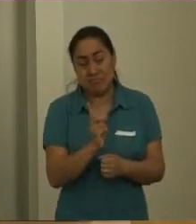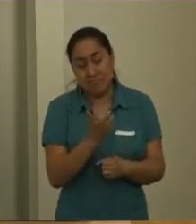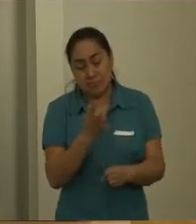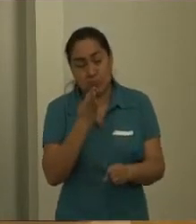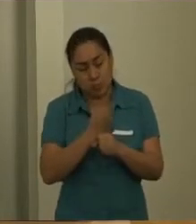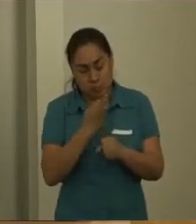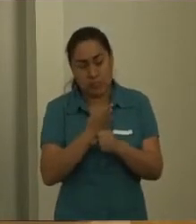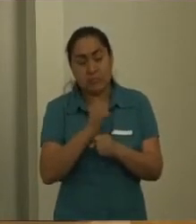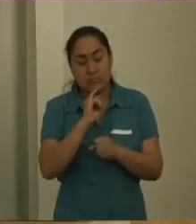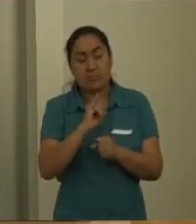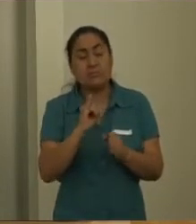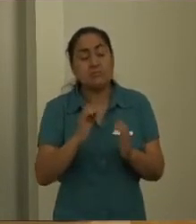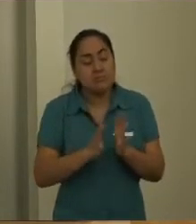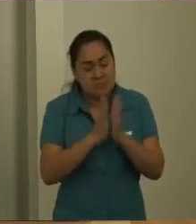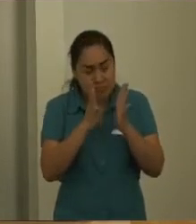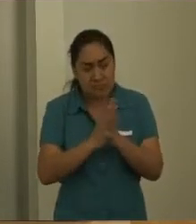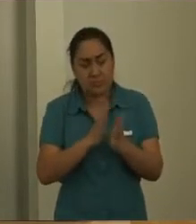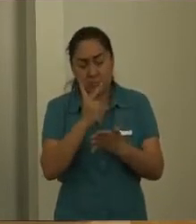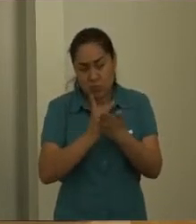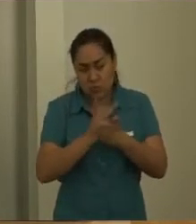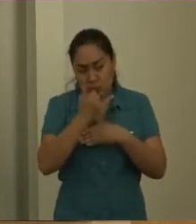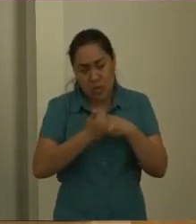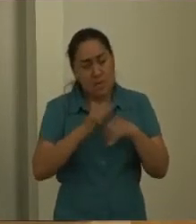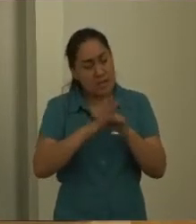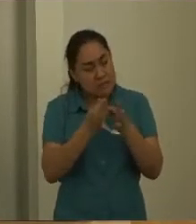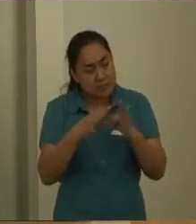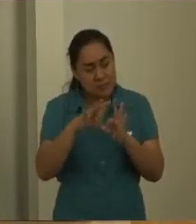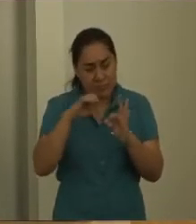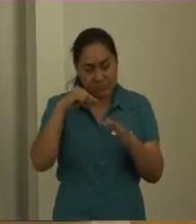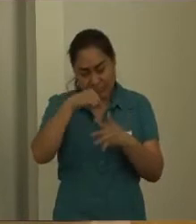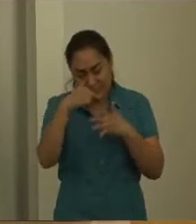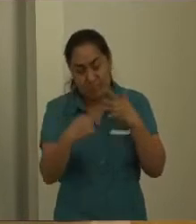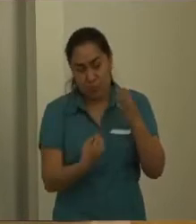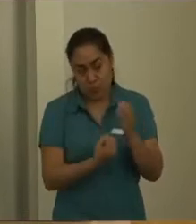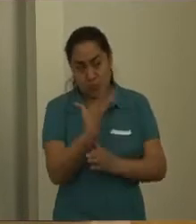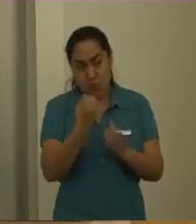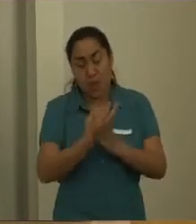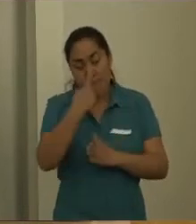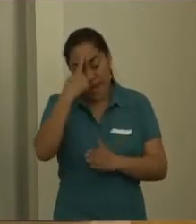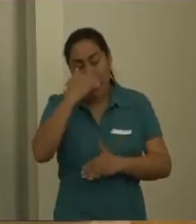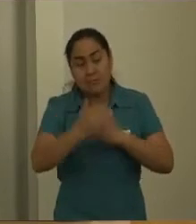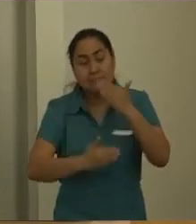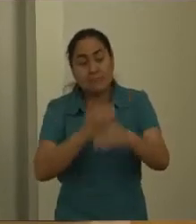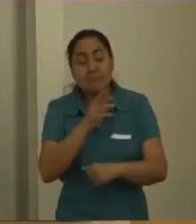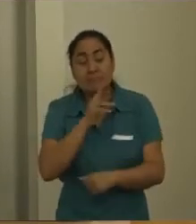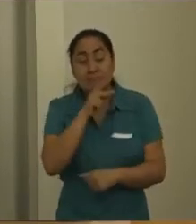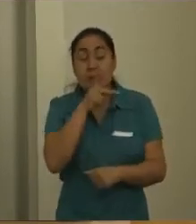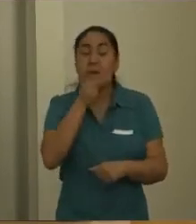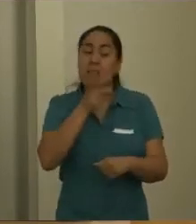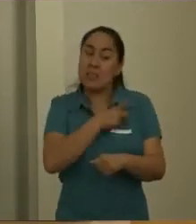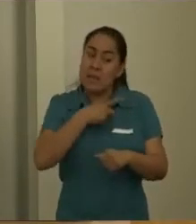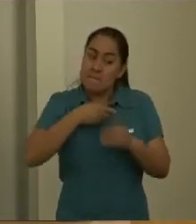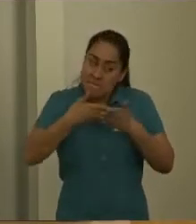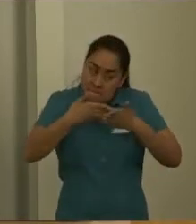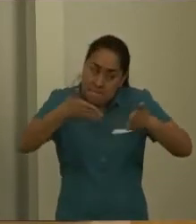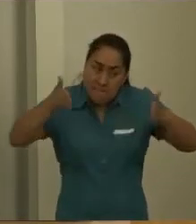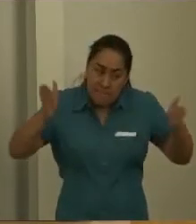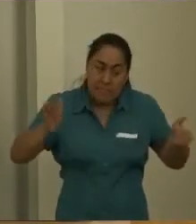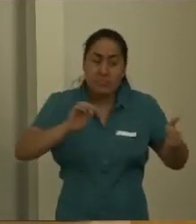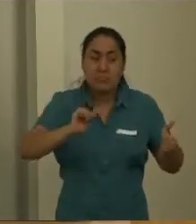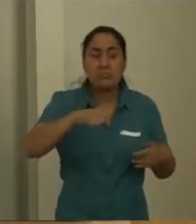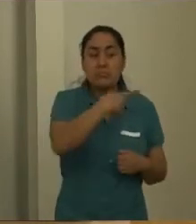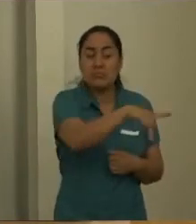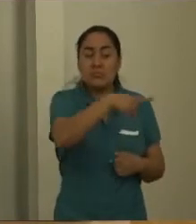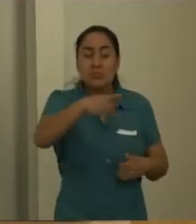ante proyectos específicos nuevos de desarrollo sin ampliar la mirada un panorama regional de los